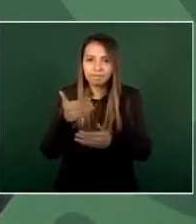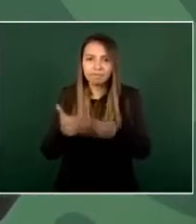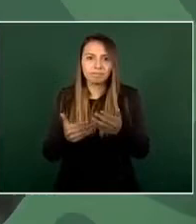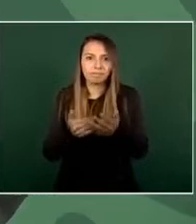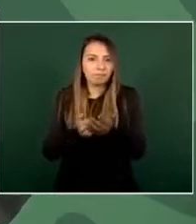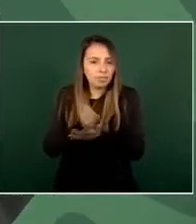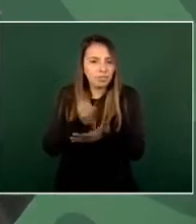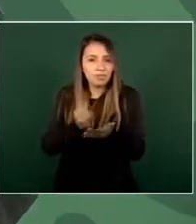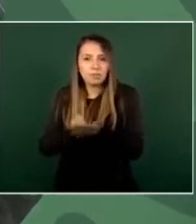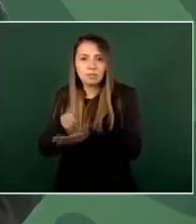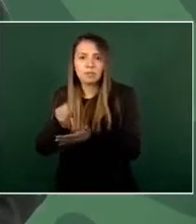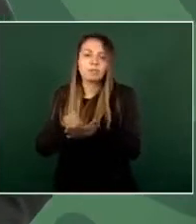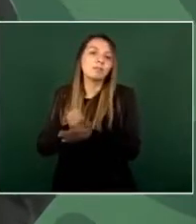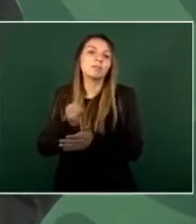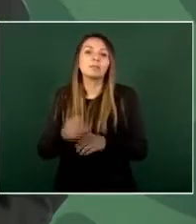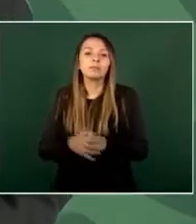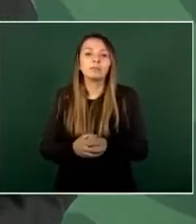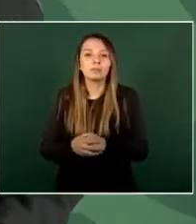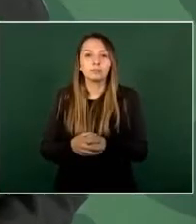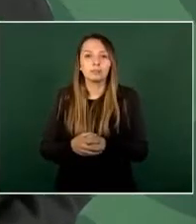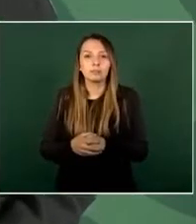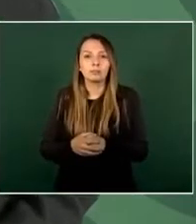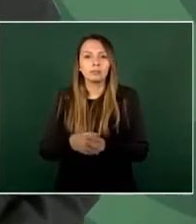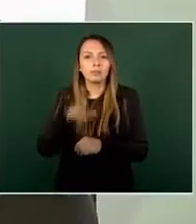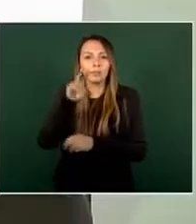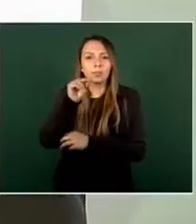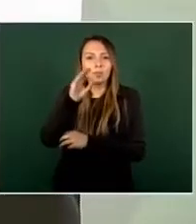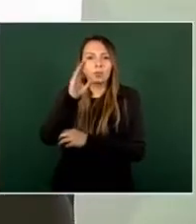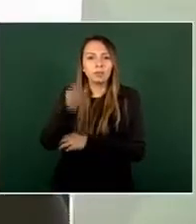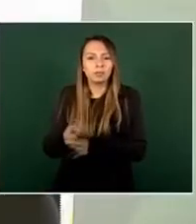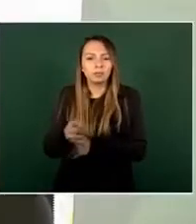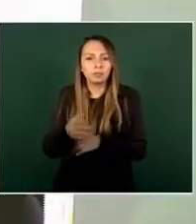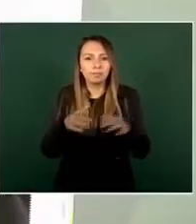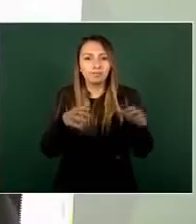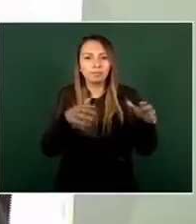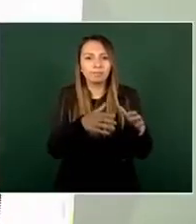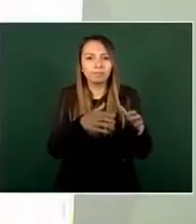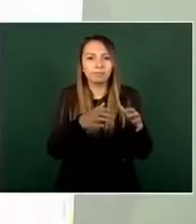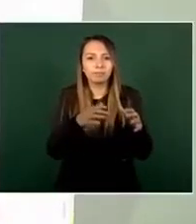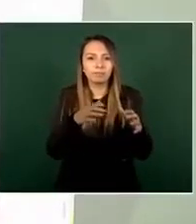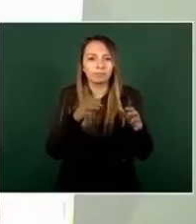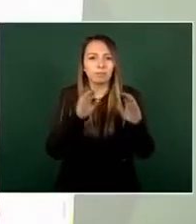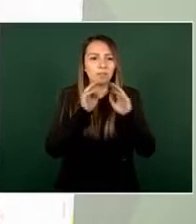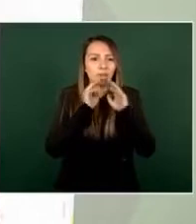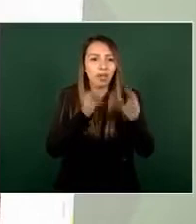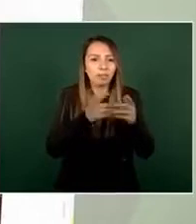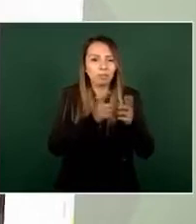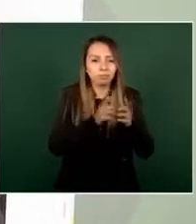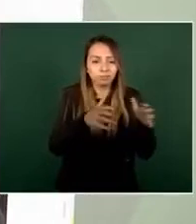se va a permitir la asociación delictuosa entre autoridades